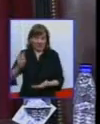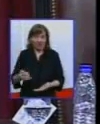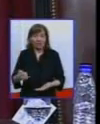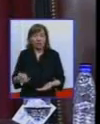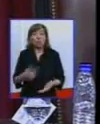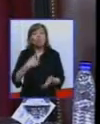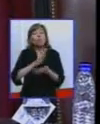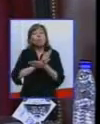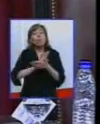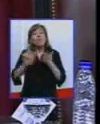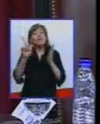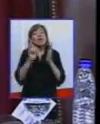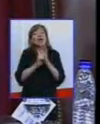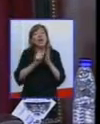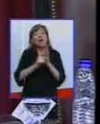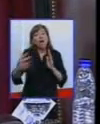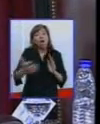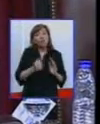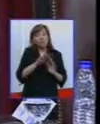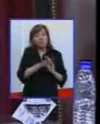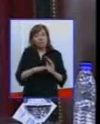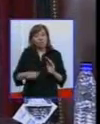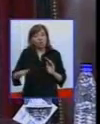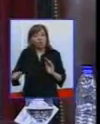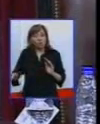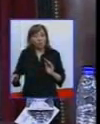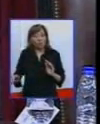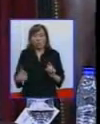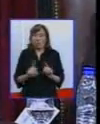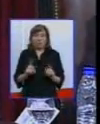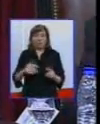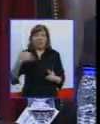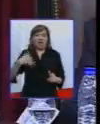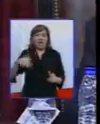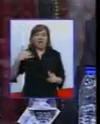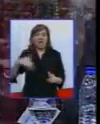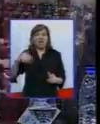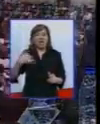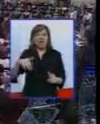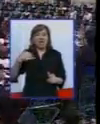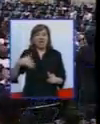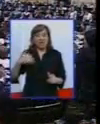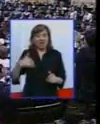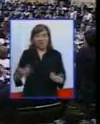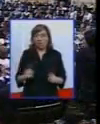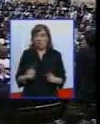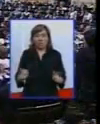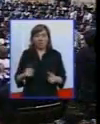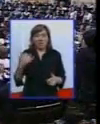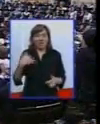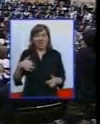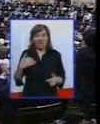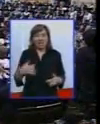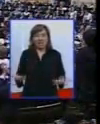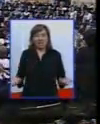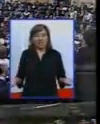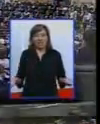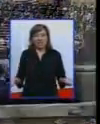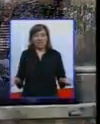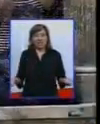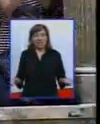nueva ley de adopción. No podemos seguir en la República Argentina